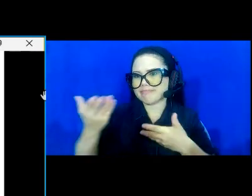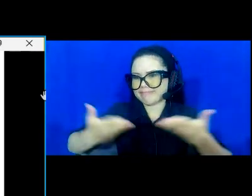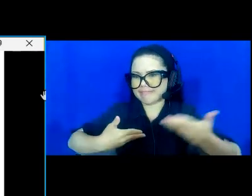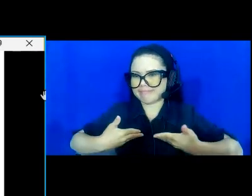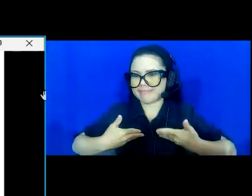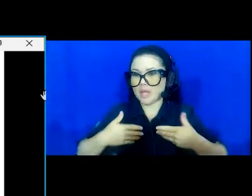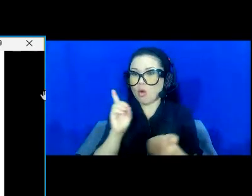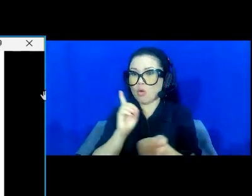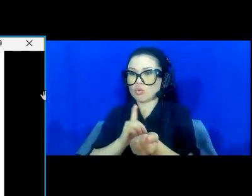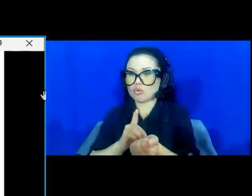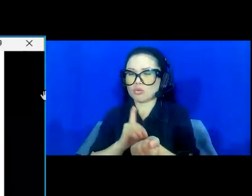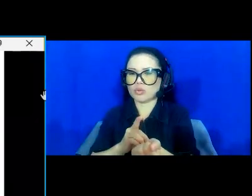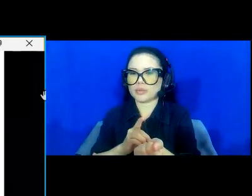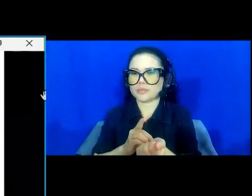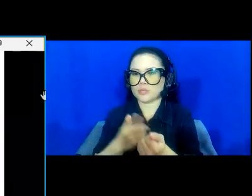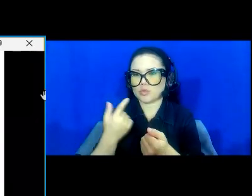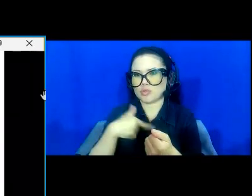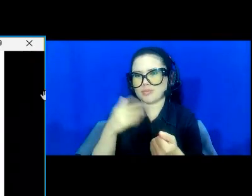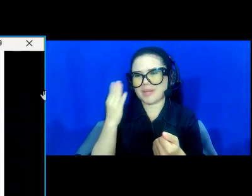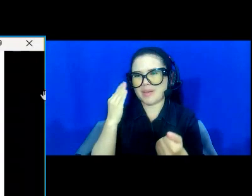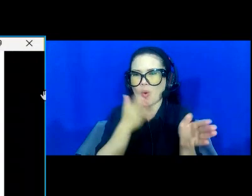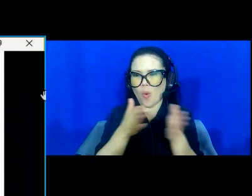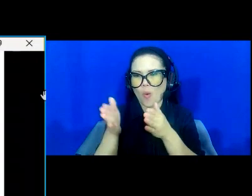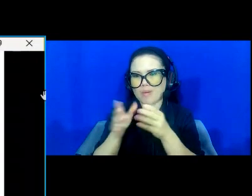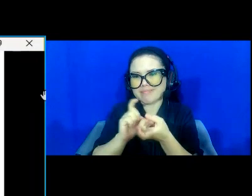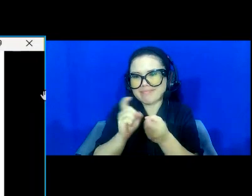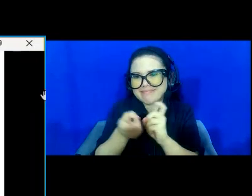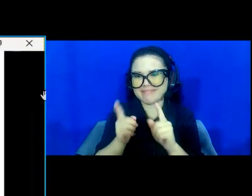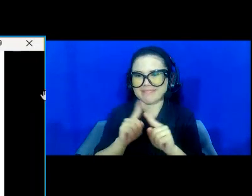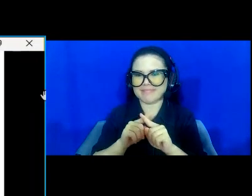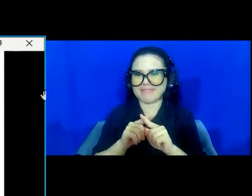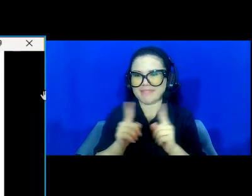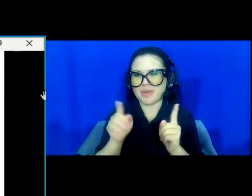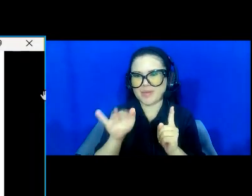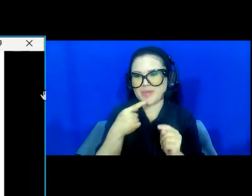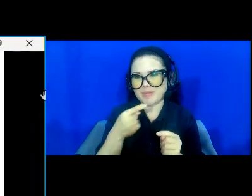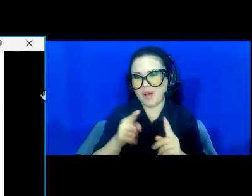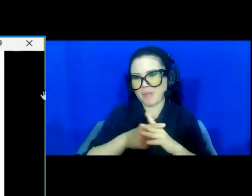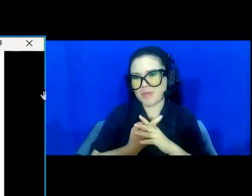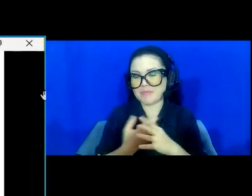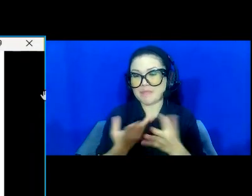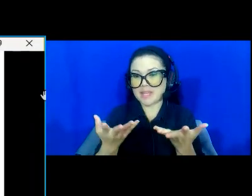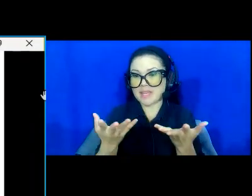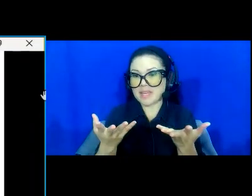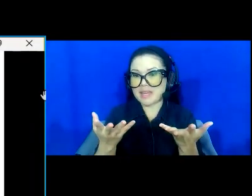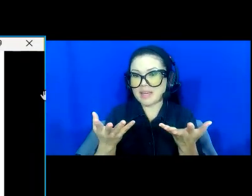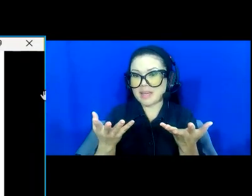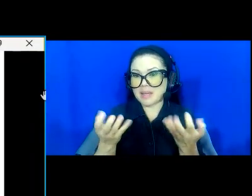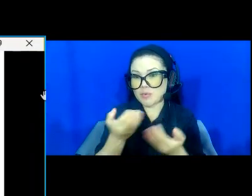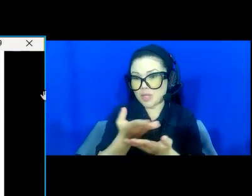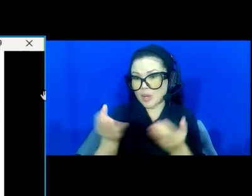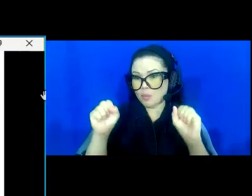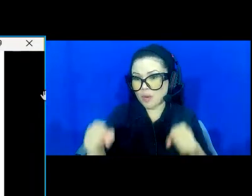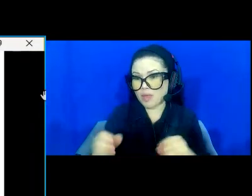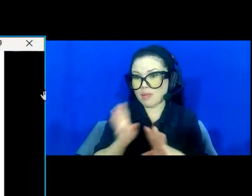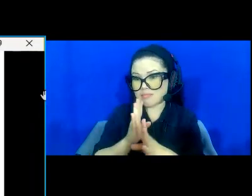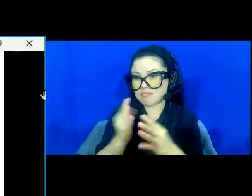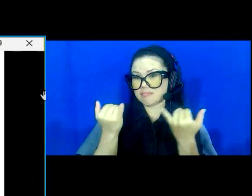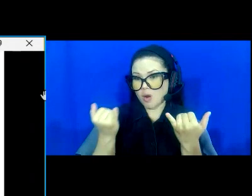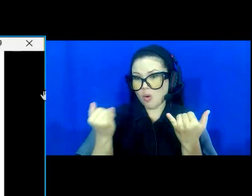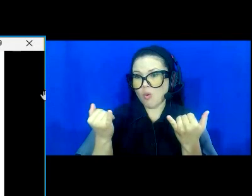Doctor, sé que el orden lo tengo que cambiar, ¿verdad?, pero para efectos de inicio. Así que nada, me gustaría ver si pudiese irse a los miembros del comité que tenemos acá presentes